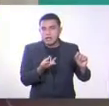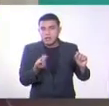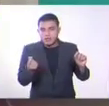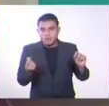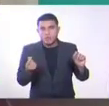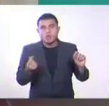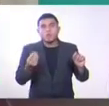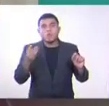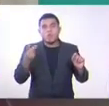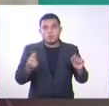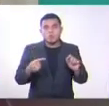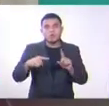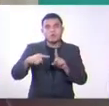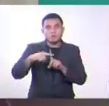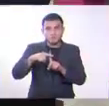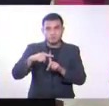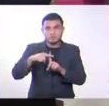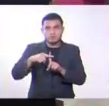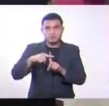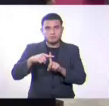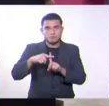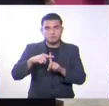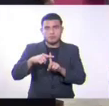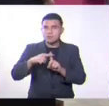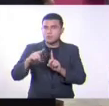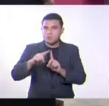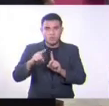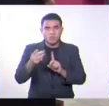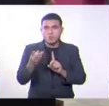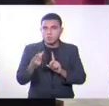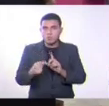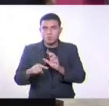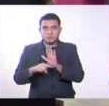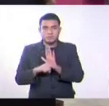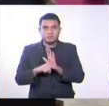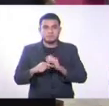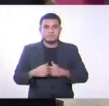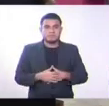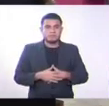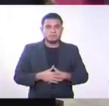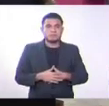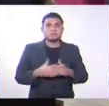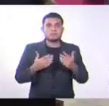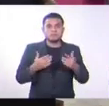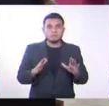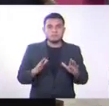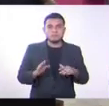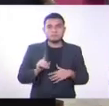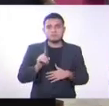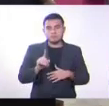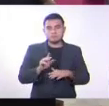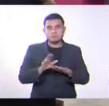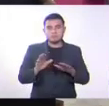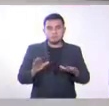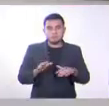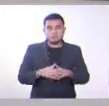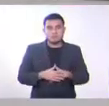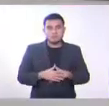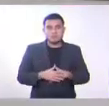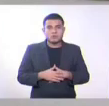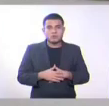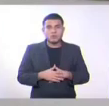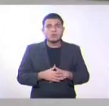positivos, Con ¿verdad? números positivos, no tiene sentido que las midamos con números negativos. Así que ya hemos resuelto el primer caso, cuando P